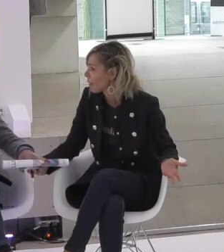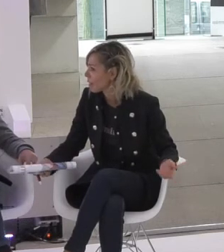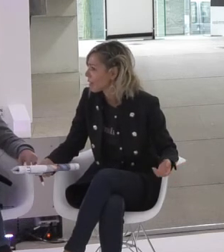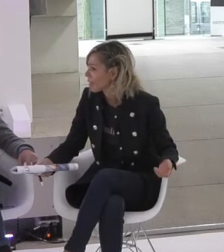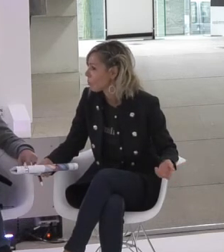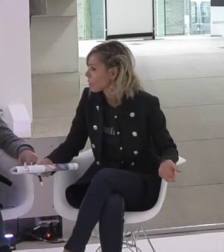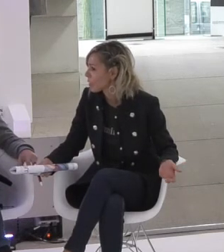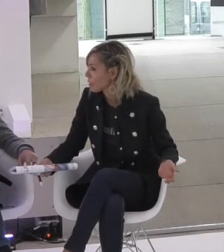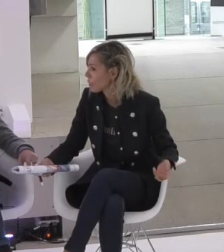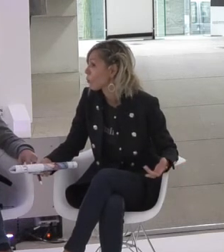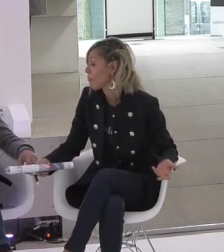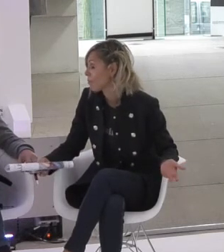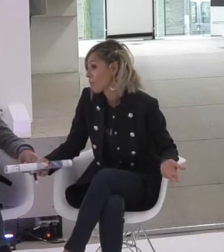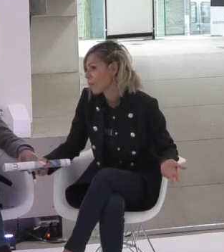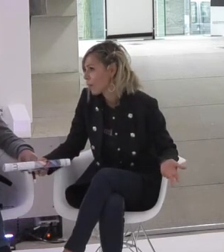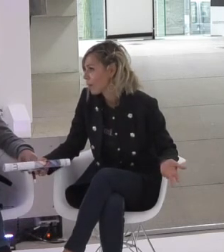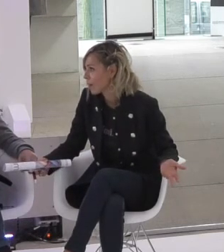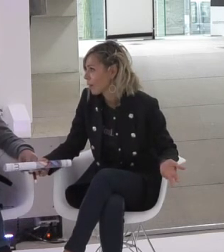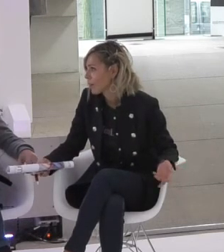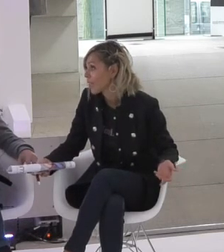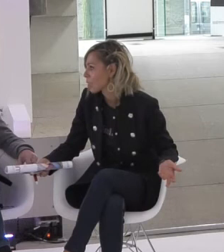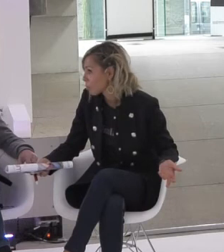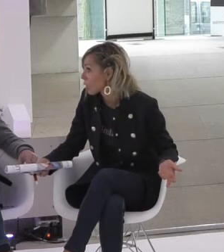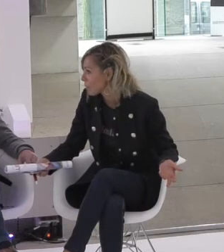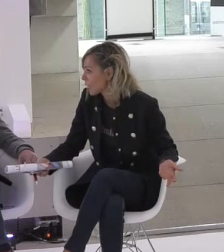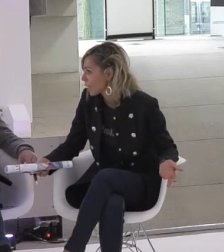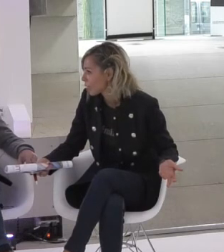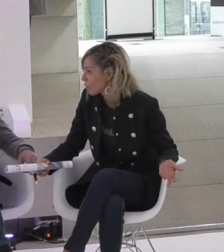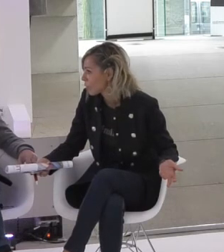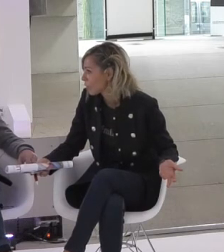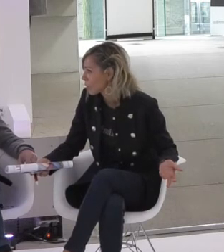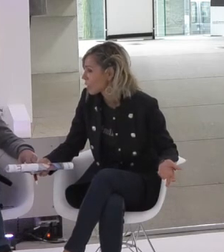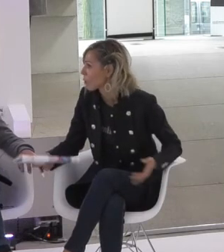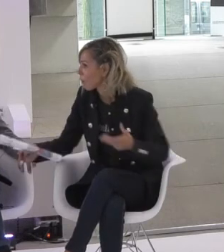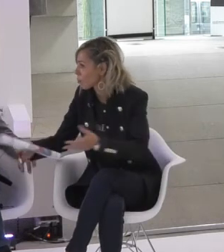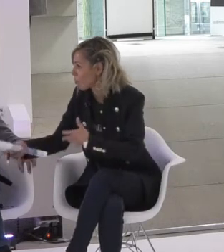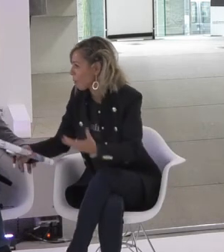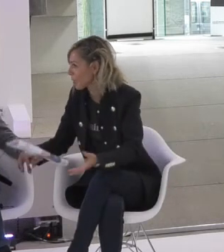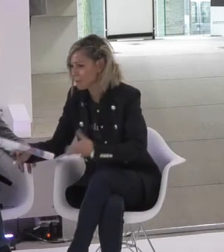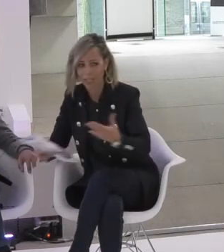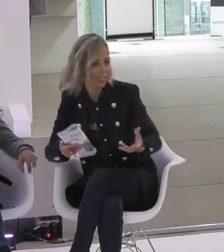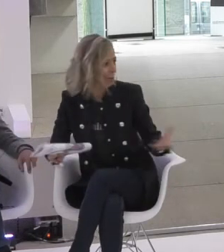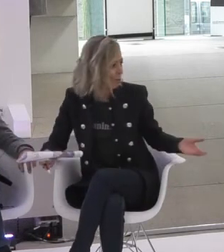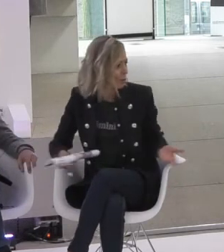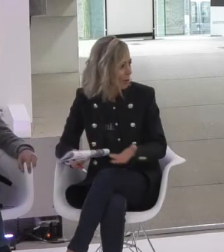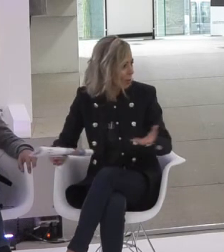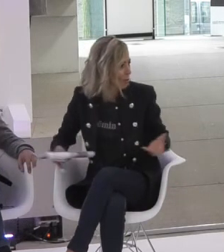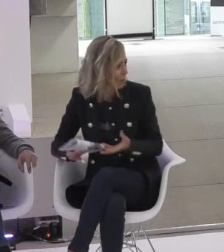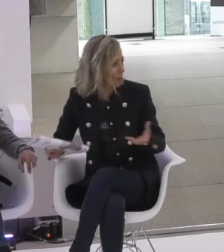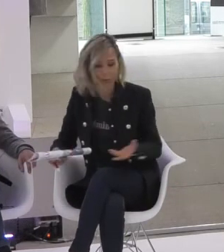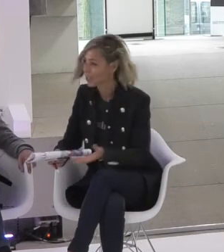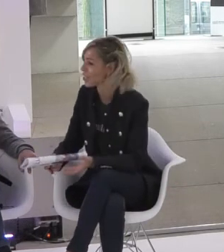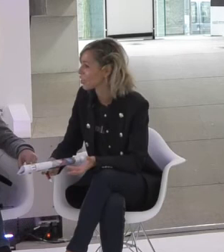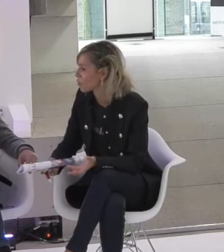problema importante tamén, é unha irresponsabilidade, ¿no? Se aprobamos por unha banda medidas e recursos que logo